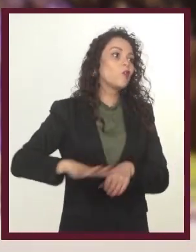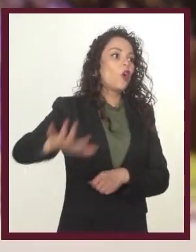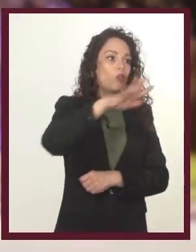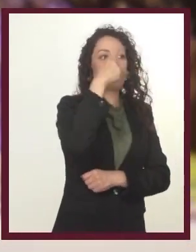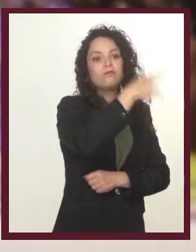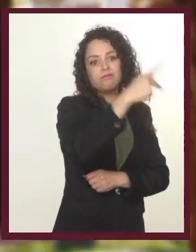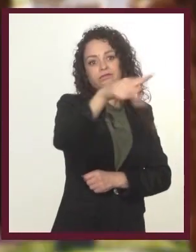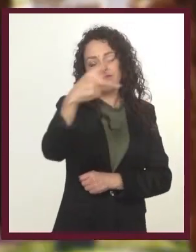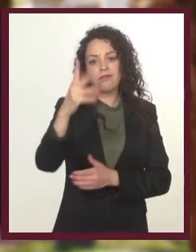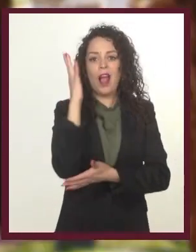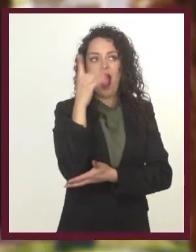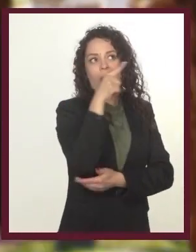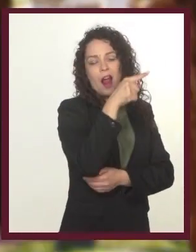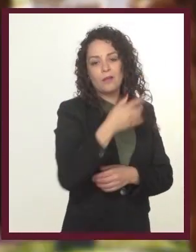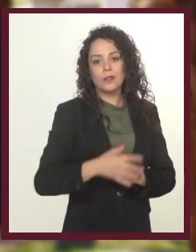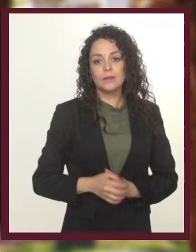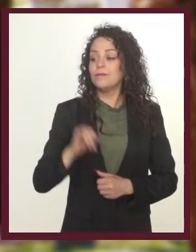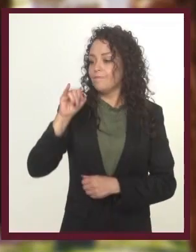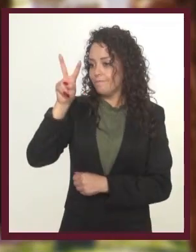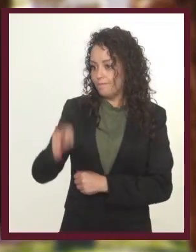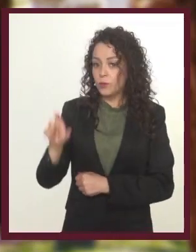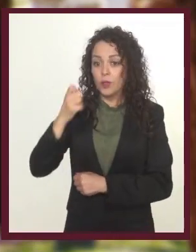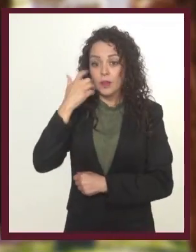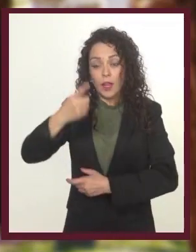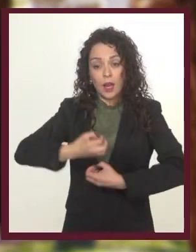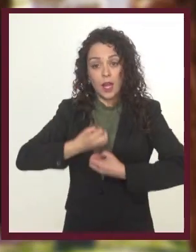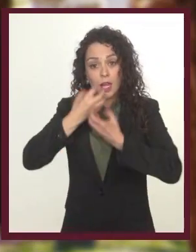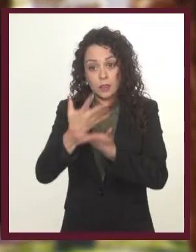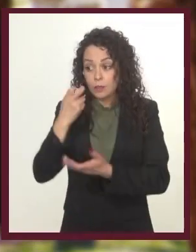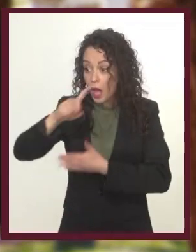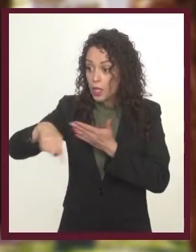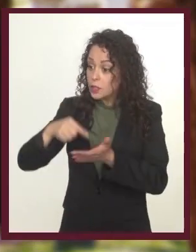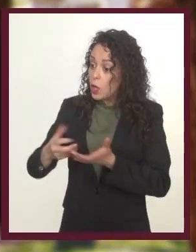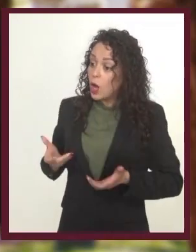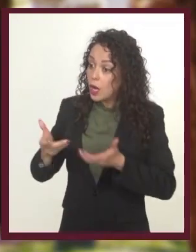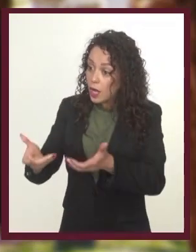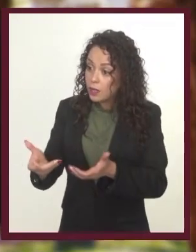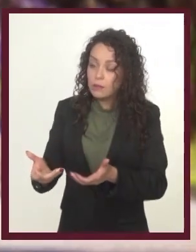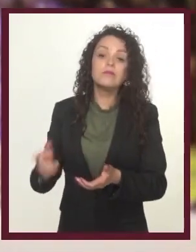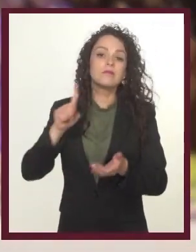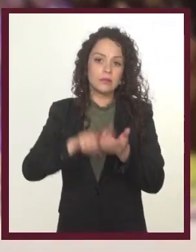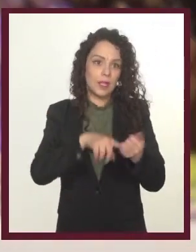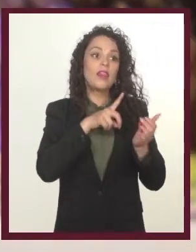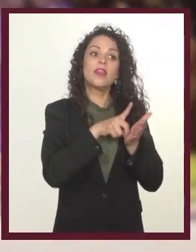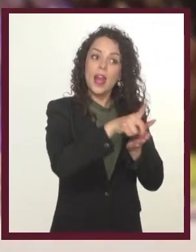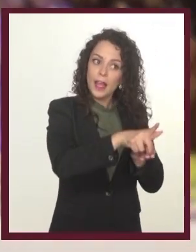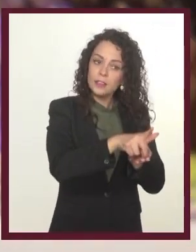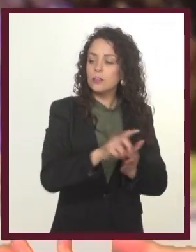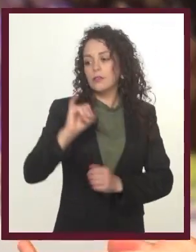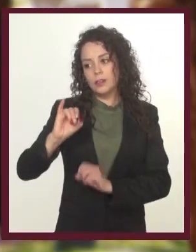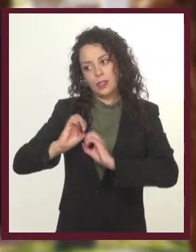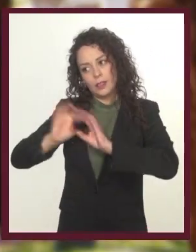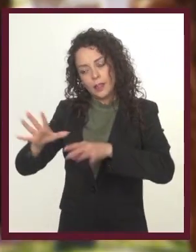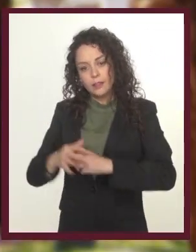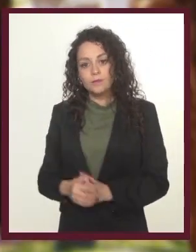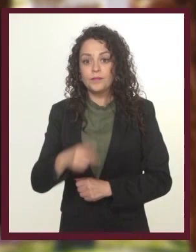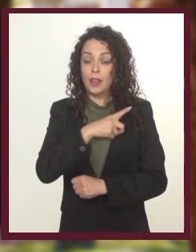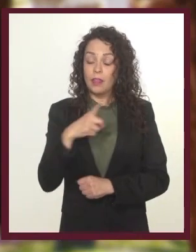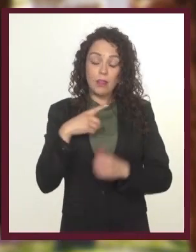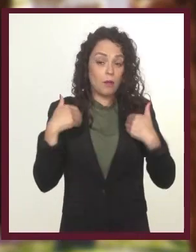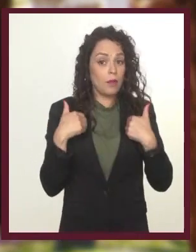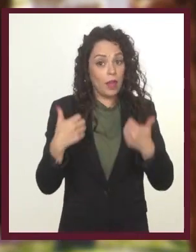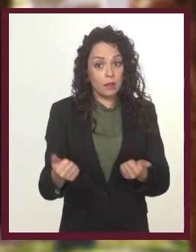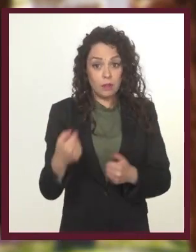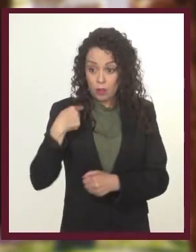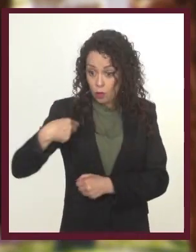de todos. Así es. Y cuando se trata de expresarnos en ese espacio público... ¿Que es un derecho? Claro,